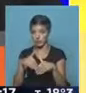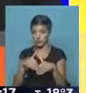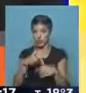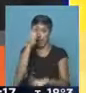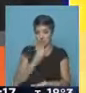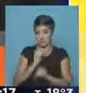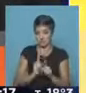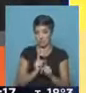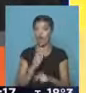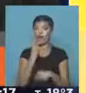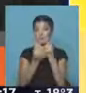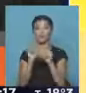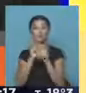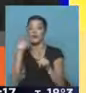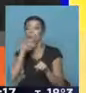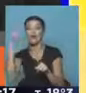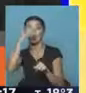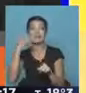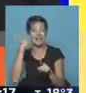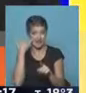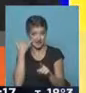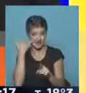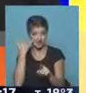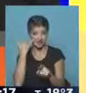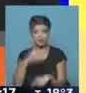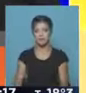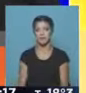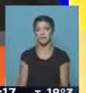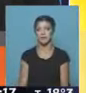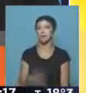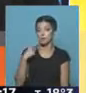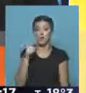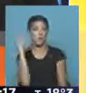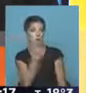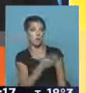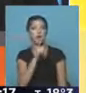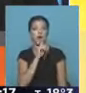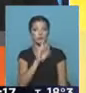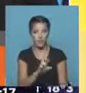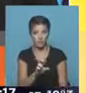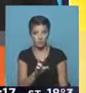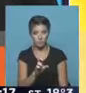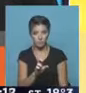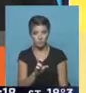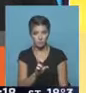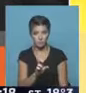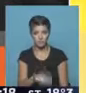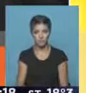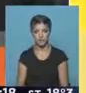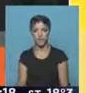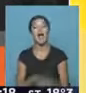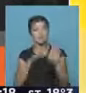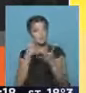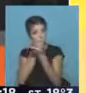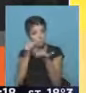el candidato en lugar de Hillary Clinton, él le hubiera ganado a Trump. Las encuestas decían eso.